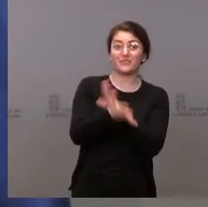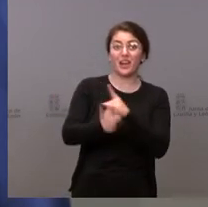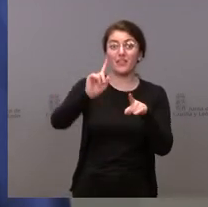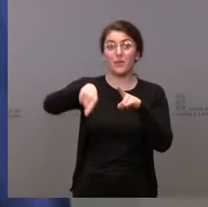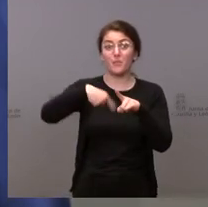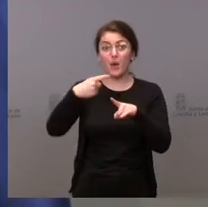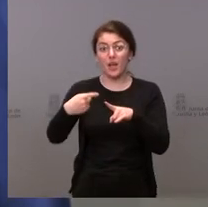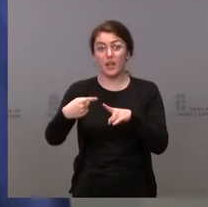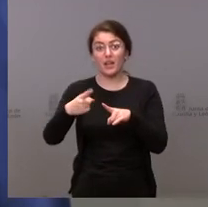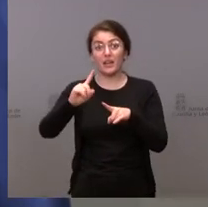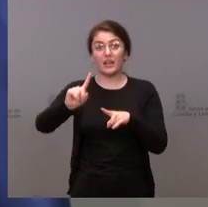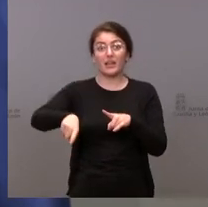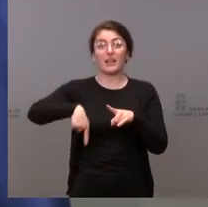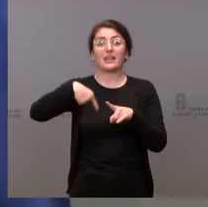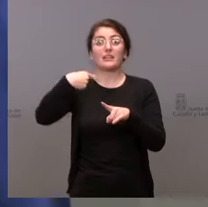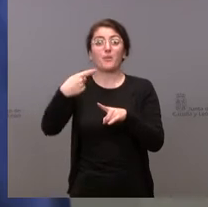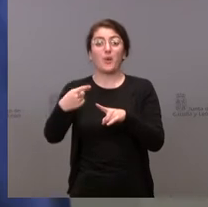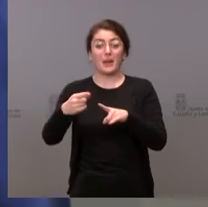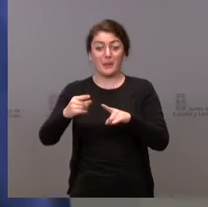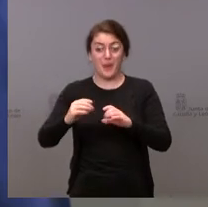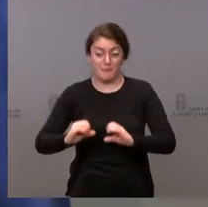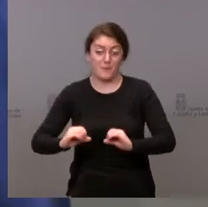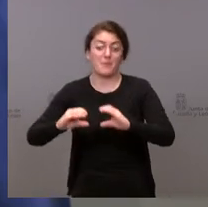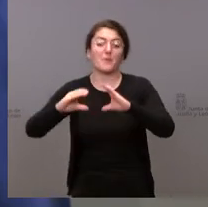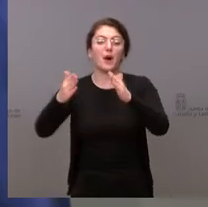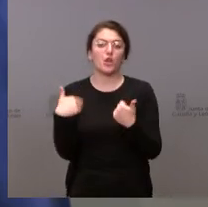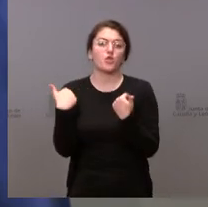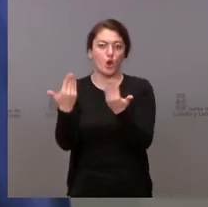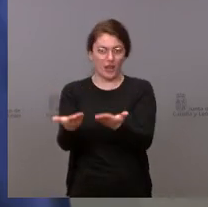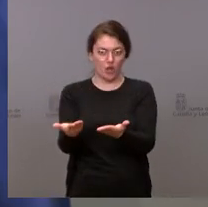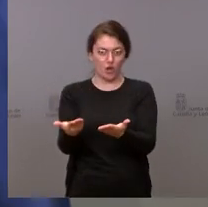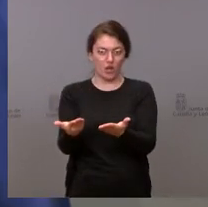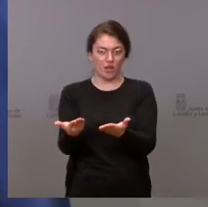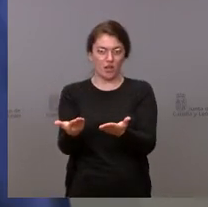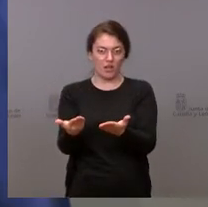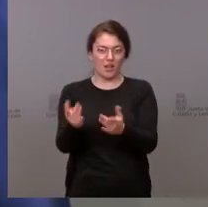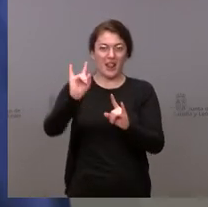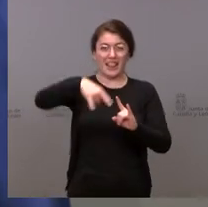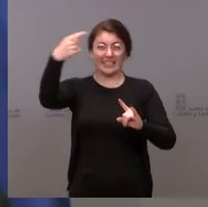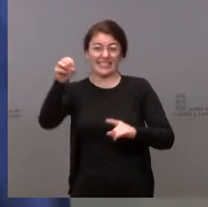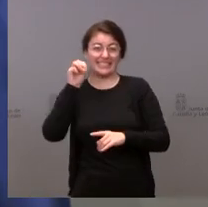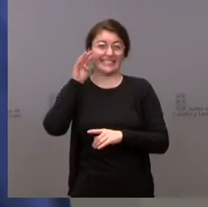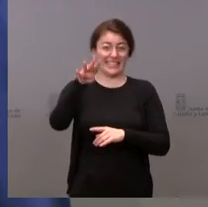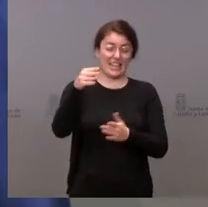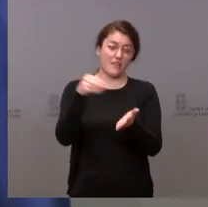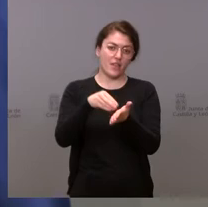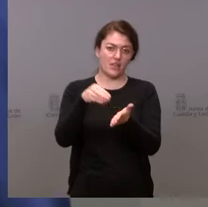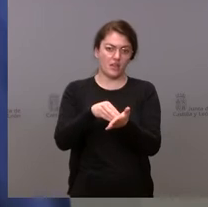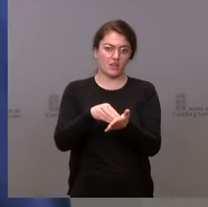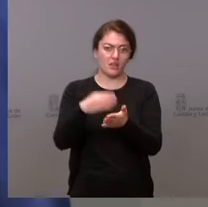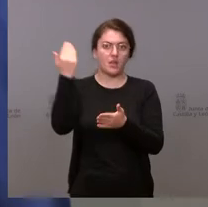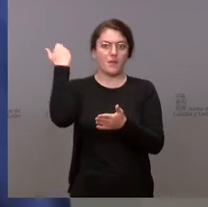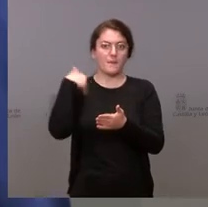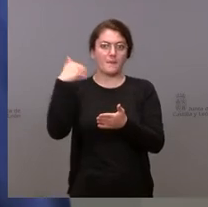imponibles vinculados a donaciones y se han multiplicado por 13 y ha aumentado también la recaudación tributaria del conjunto de los